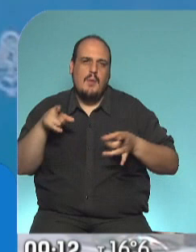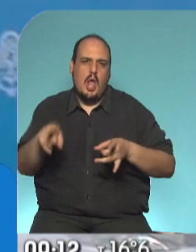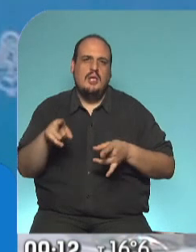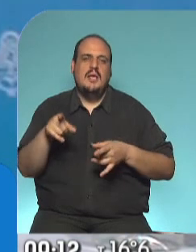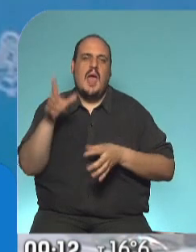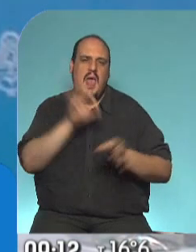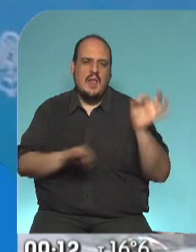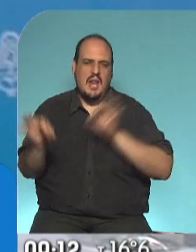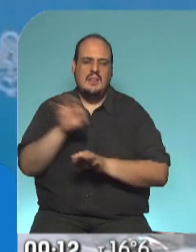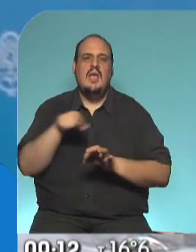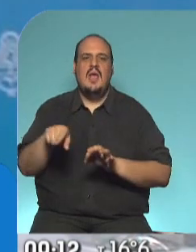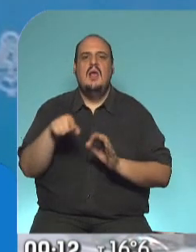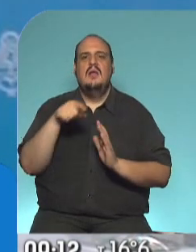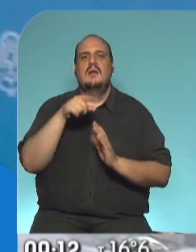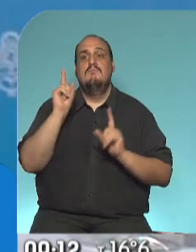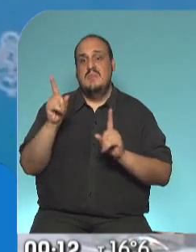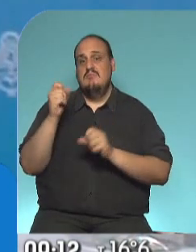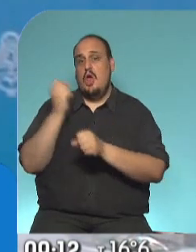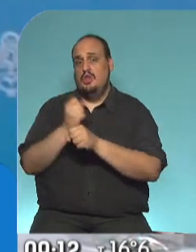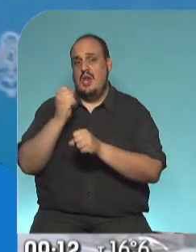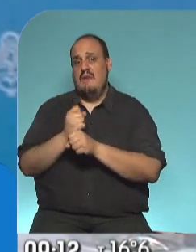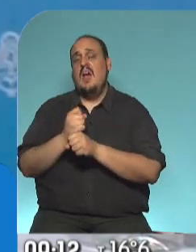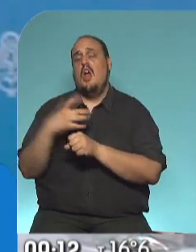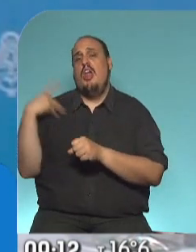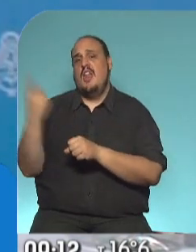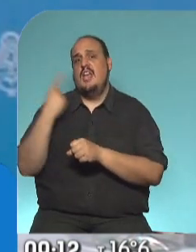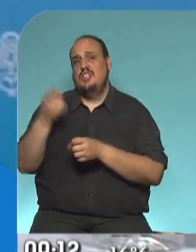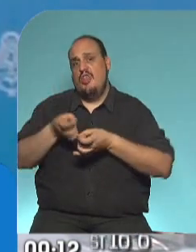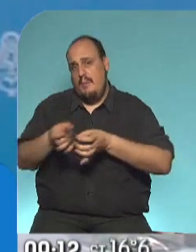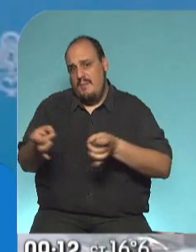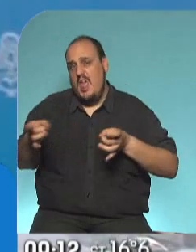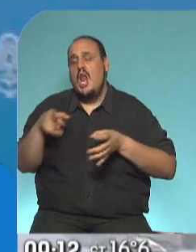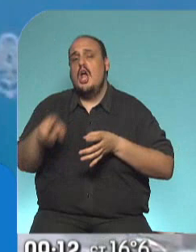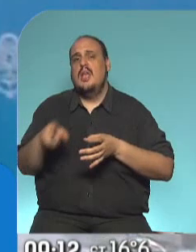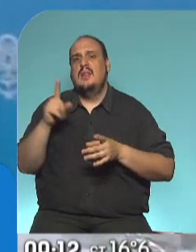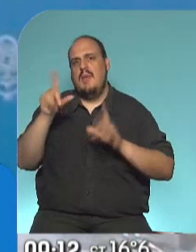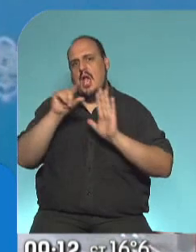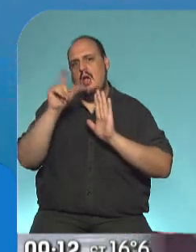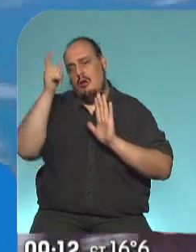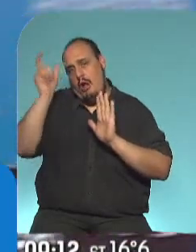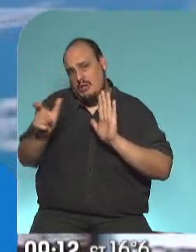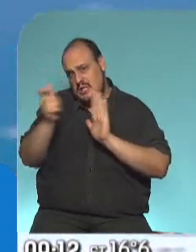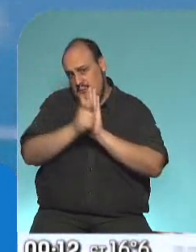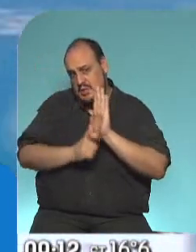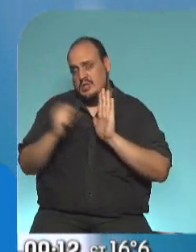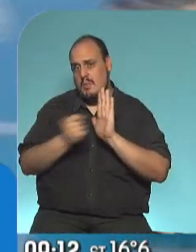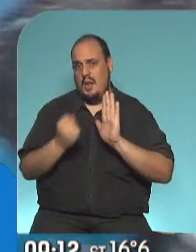líneas de trabajo de la dirección de epidemiología y algunos conceptos relevantes muchas gracias